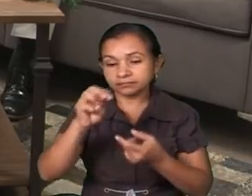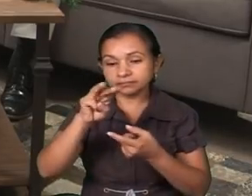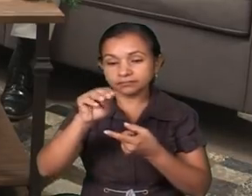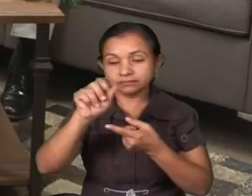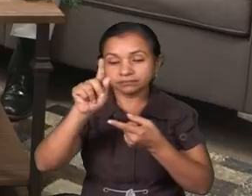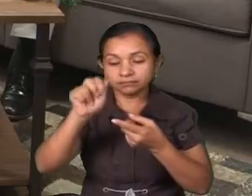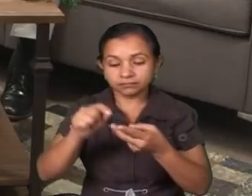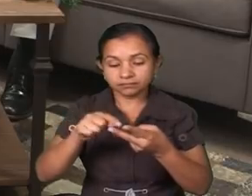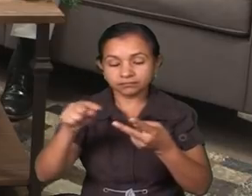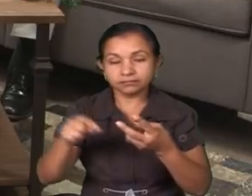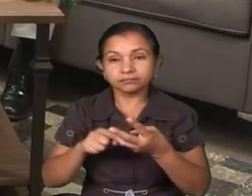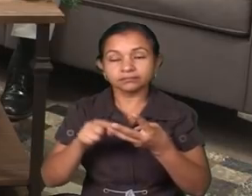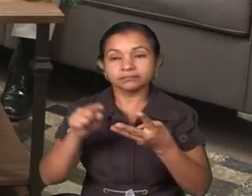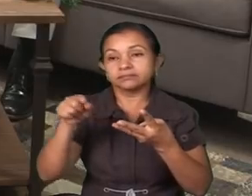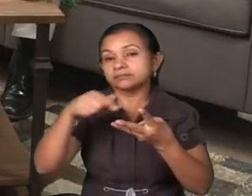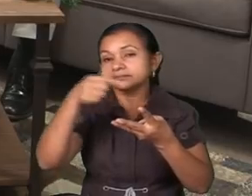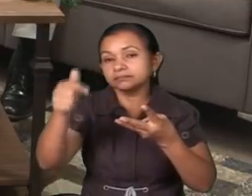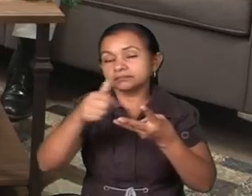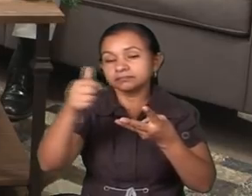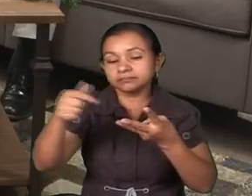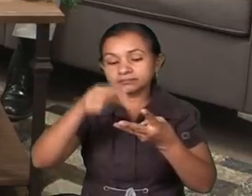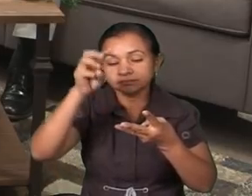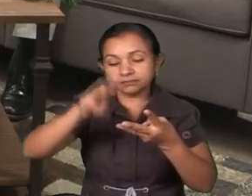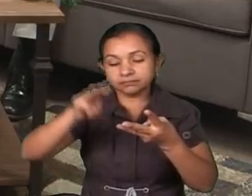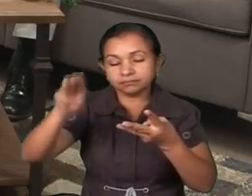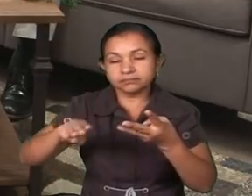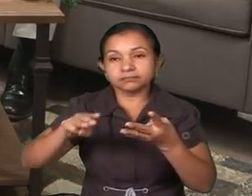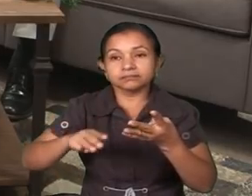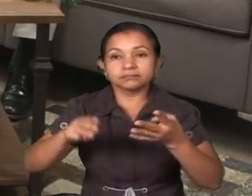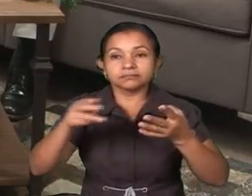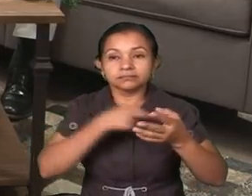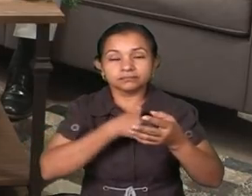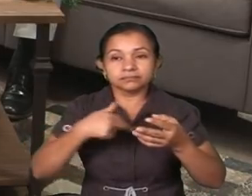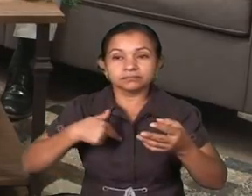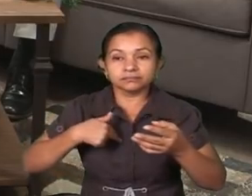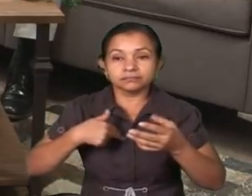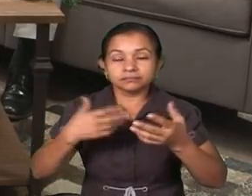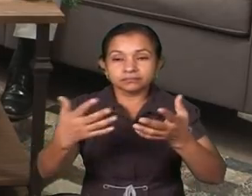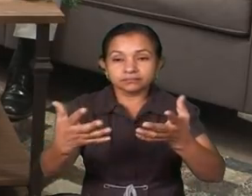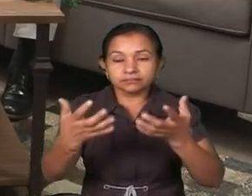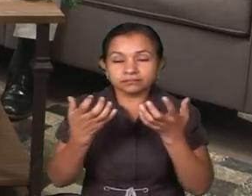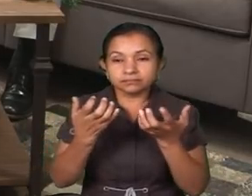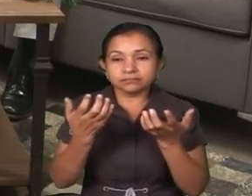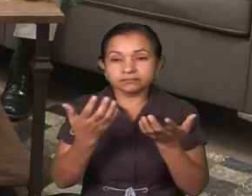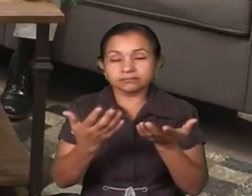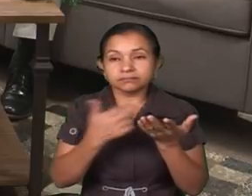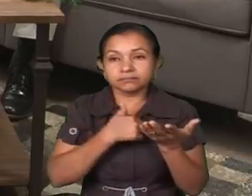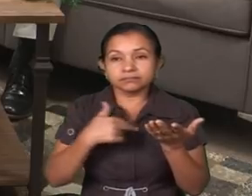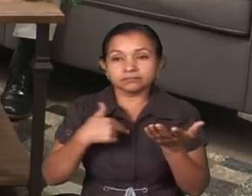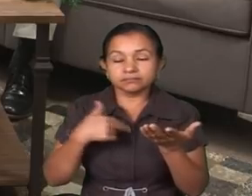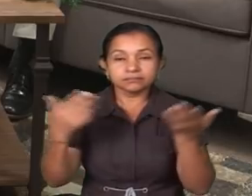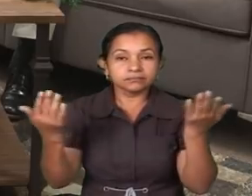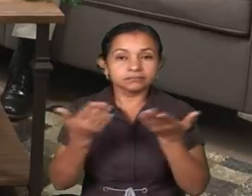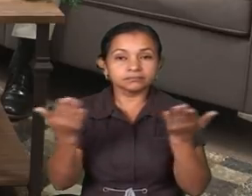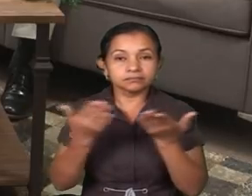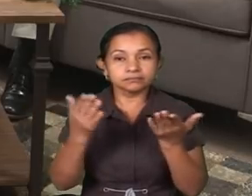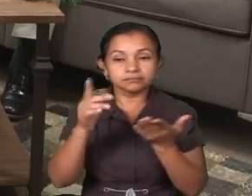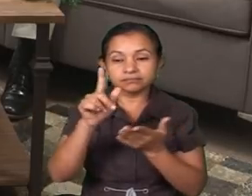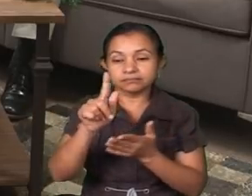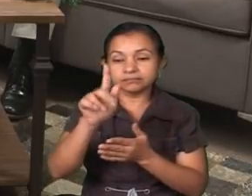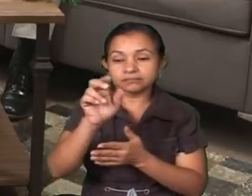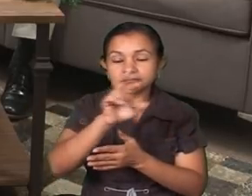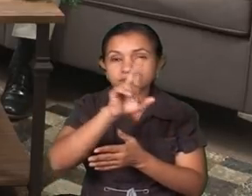el de Alvarado, de Matagalpa y todo, fueran, yo quisiera que fueran como Torres